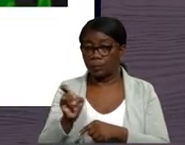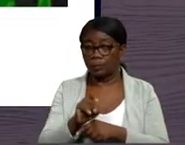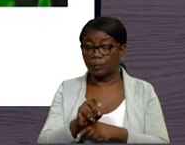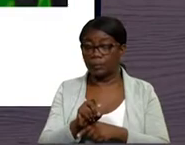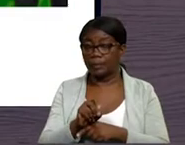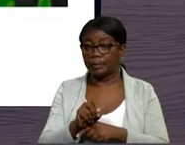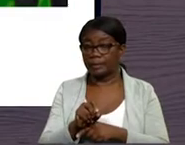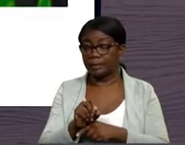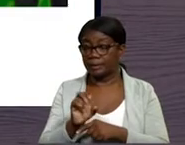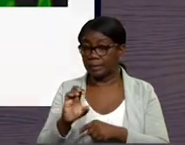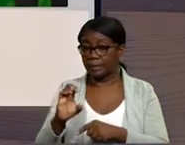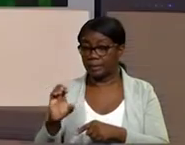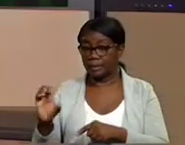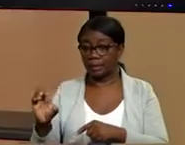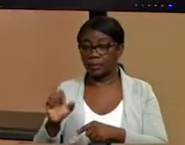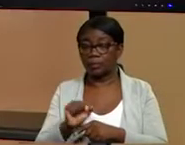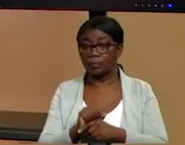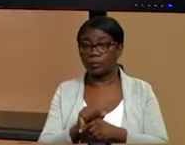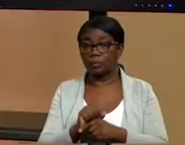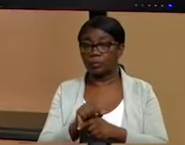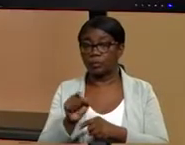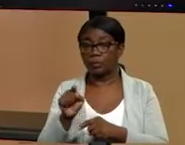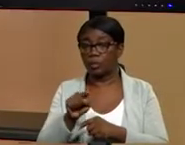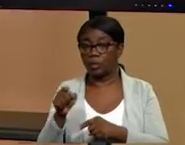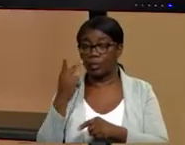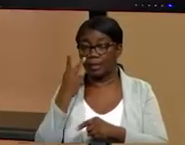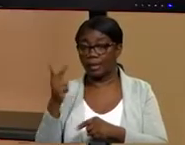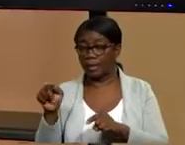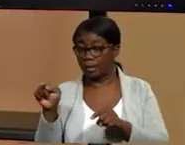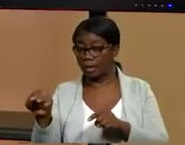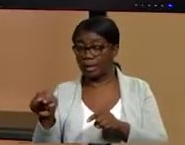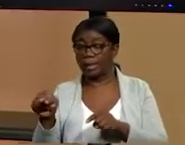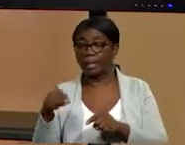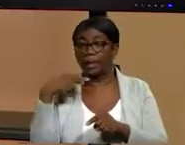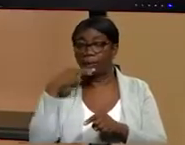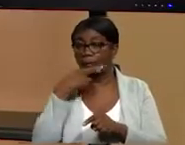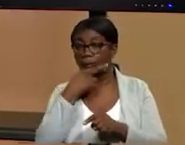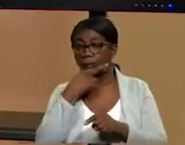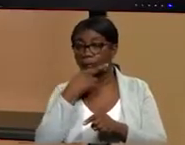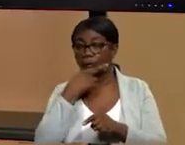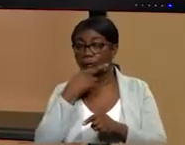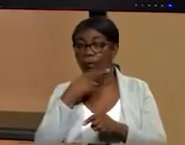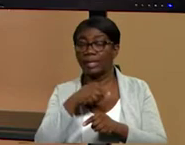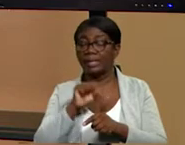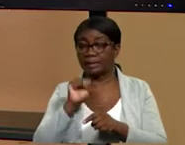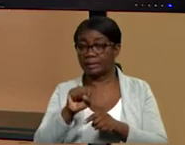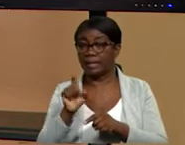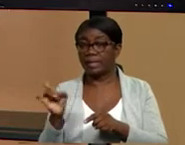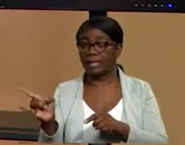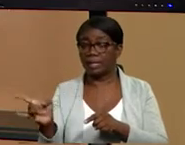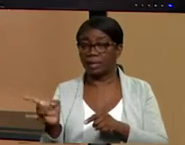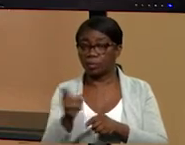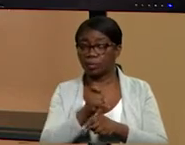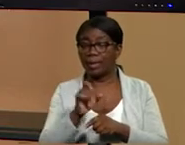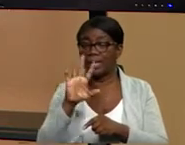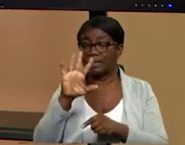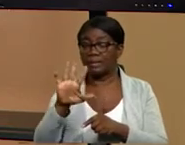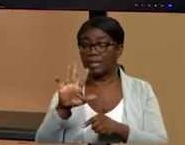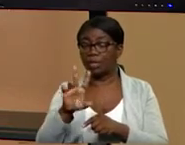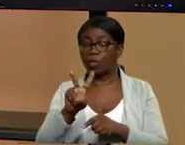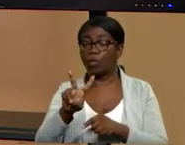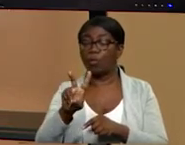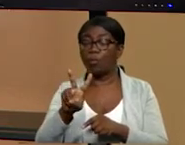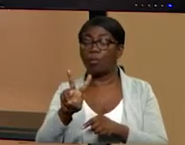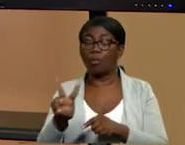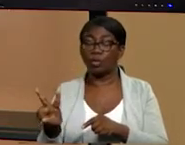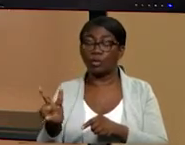positivo en su ubicación, ¿ok?, tal cual como ustedes lo ven aquí, para verificar si llega a esos 5 voltios que por lo